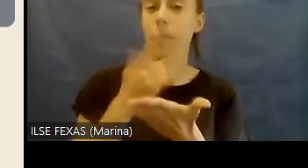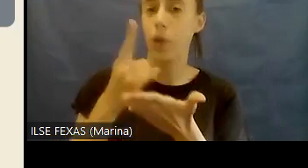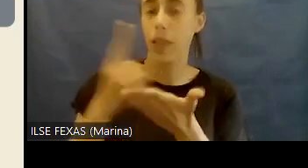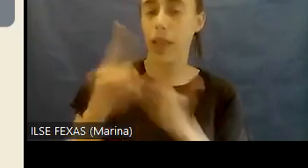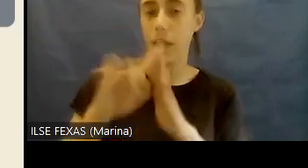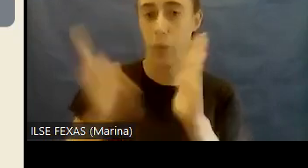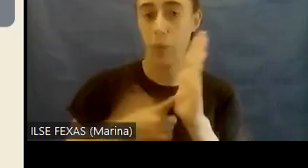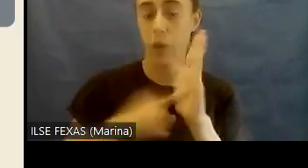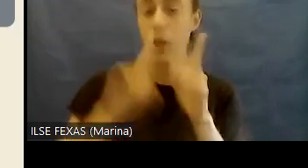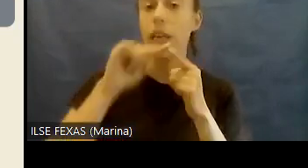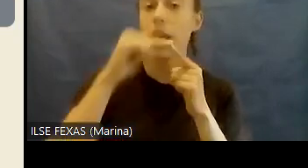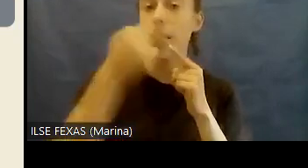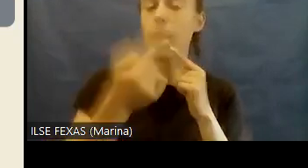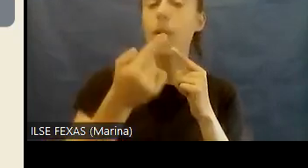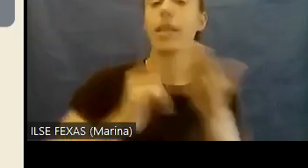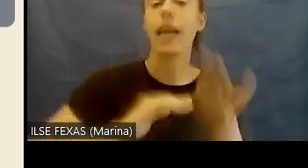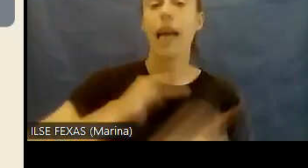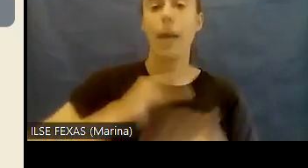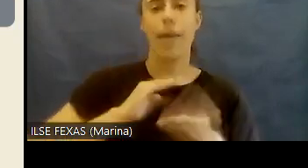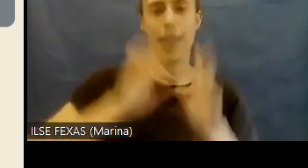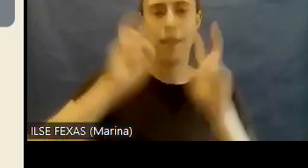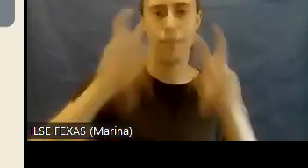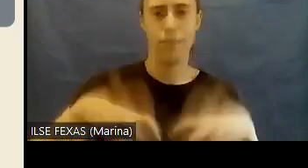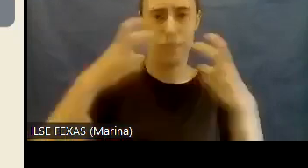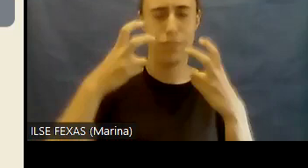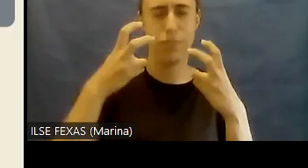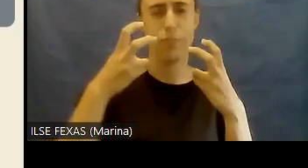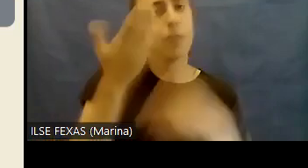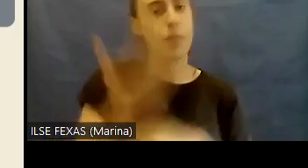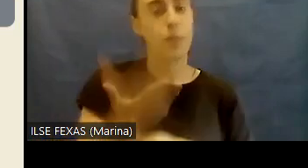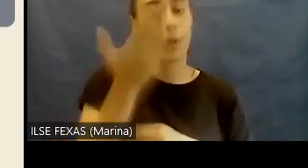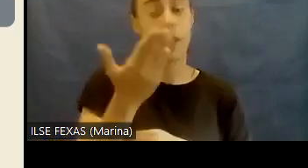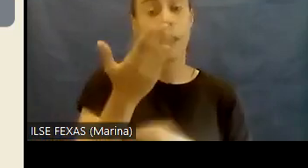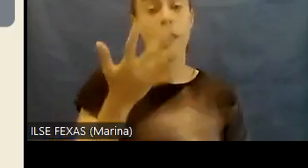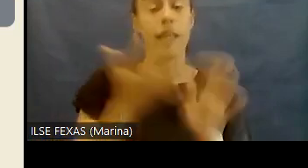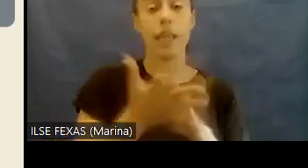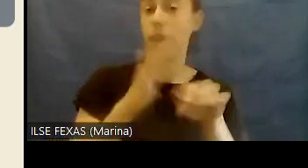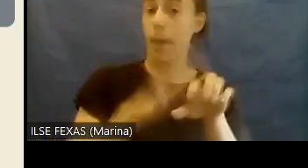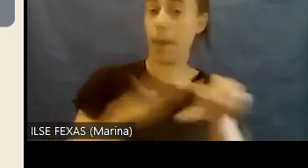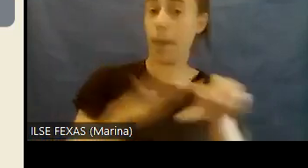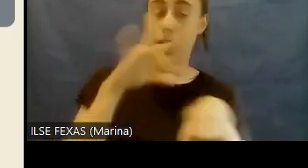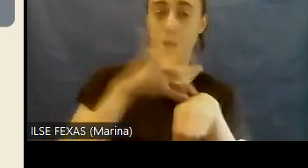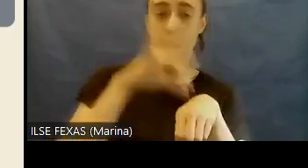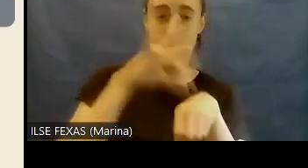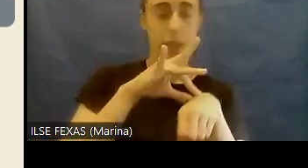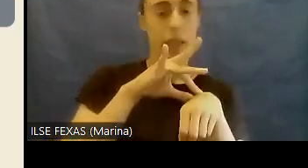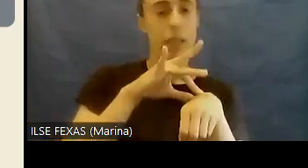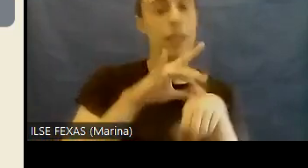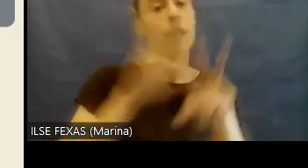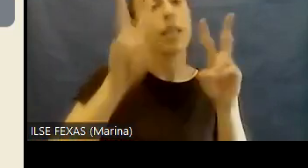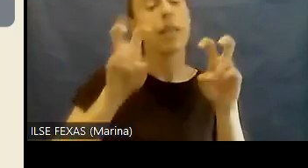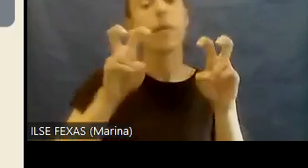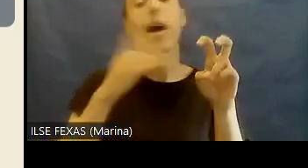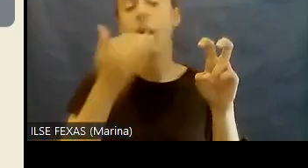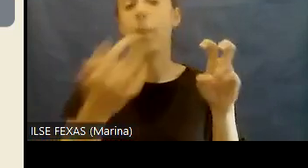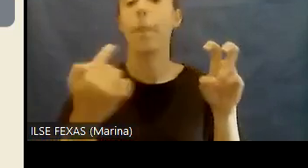cualquier mucosa dañada es altísima. Por lo tanto, veréis que la mayoría de las patologías que vamos a ver tienen mucho que ver con eso, con una pérdida